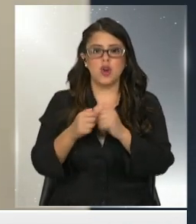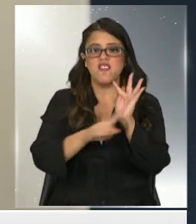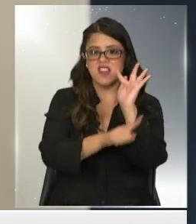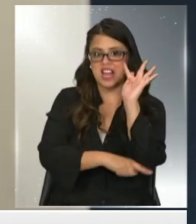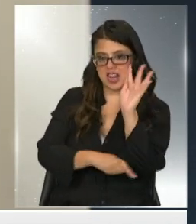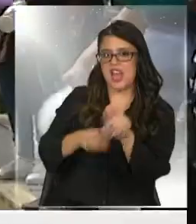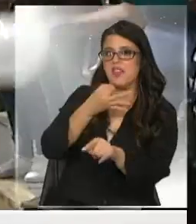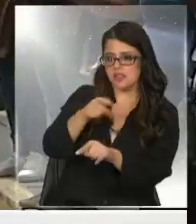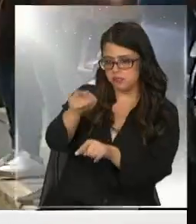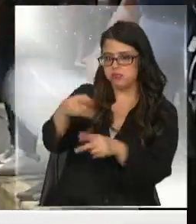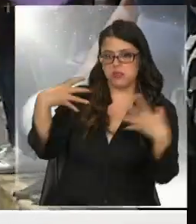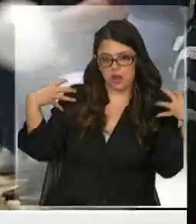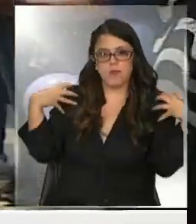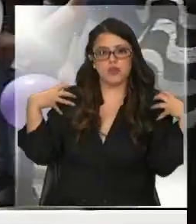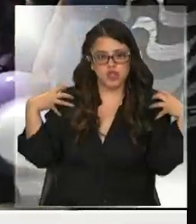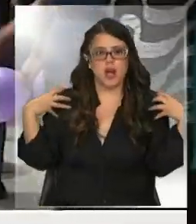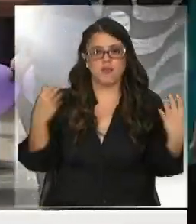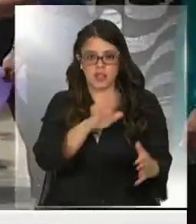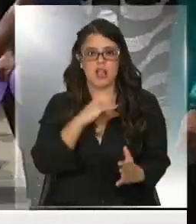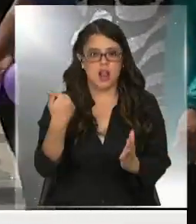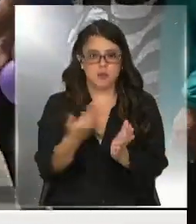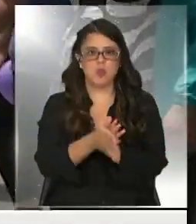quitarle la vida.